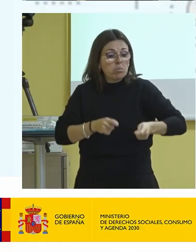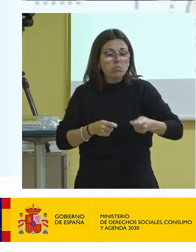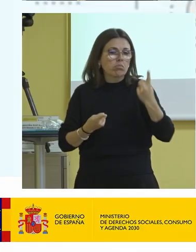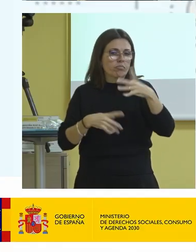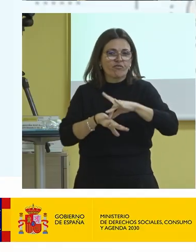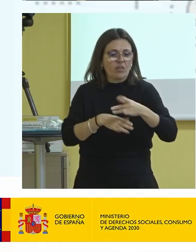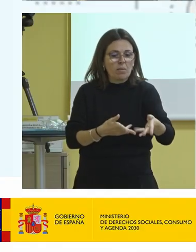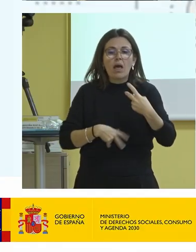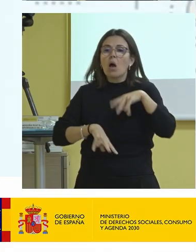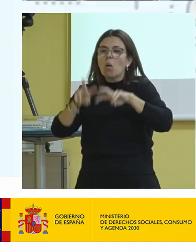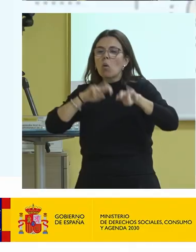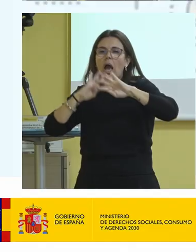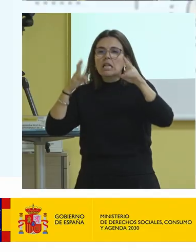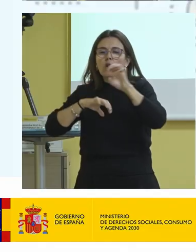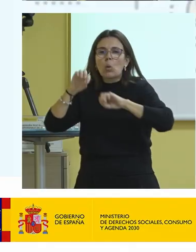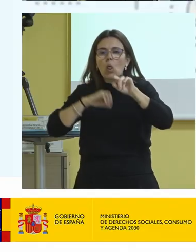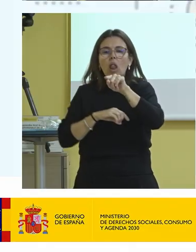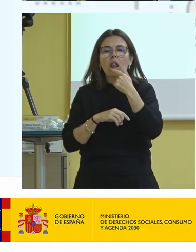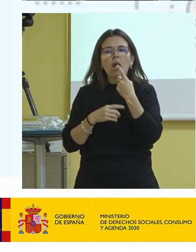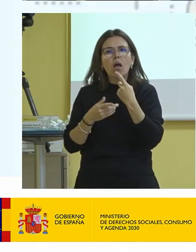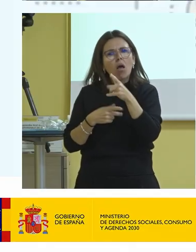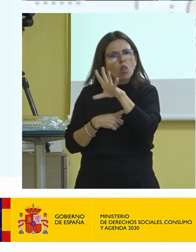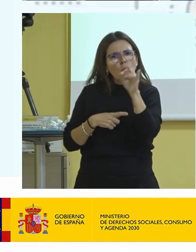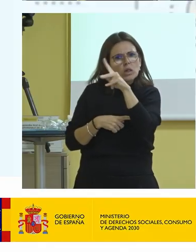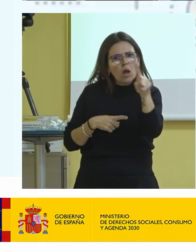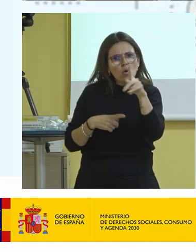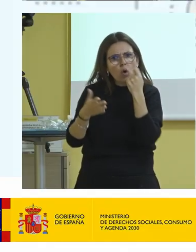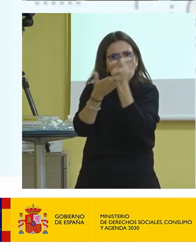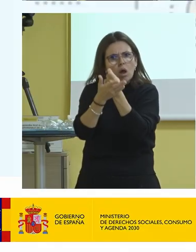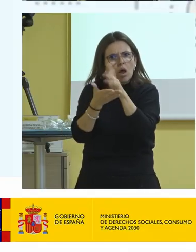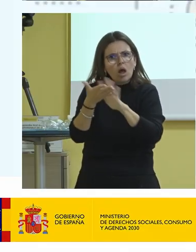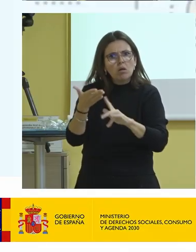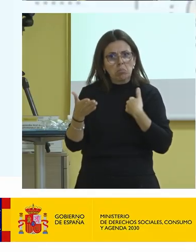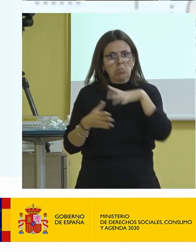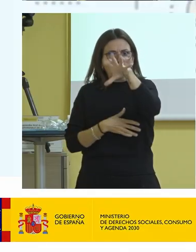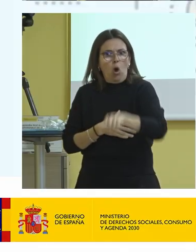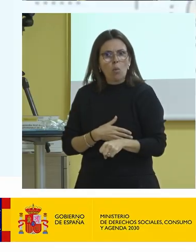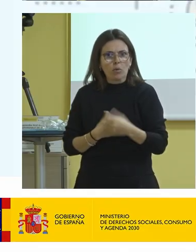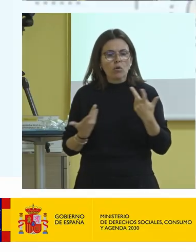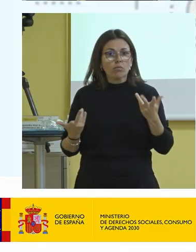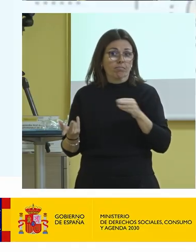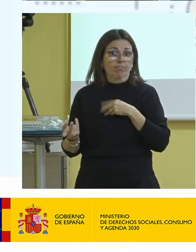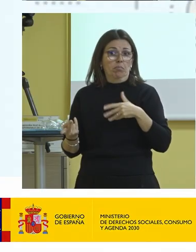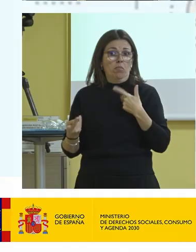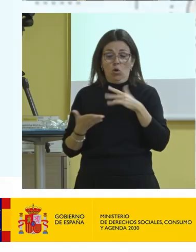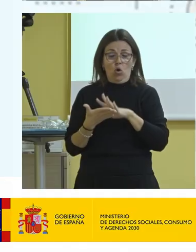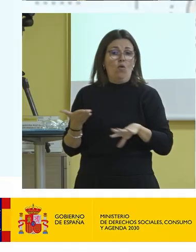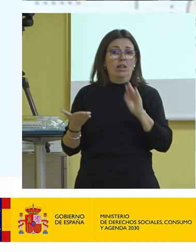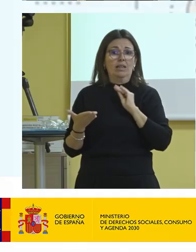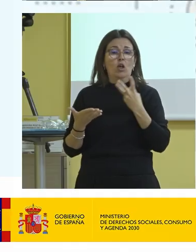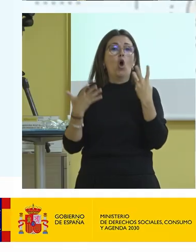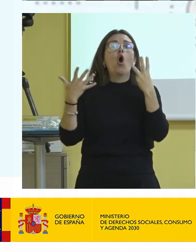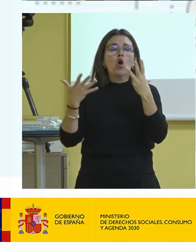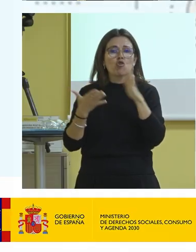cosa, y se pone a buscar, y encuentra que el artículo cuesta 50 euros, se lo va a comprar seguramente el pobre, no lo va a entender, comprará 7, 8